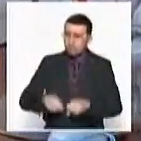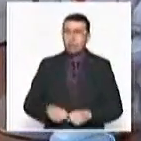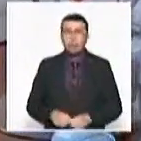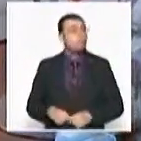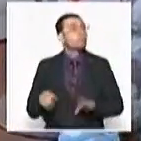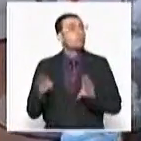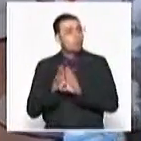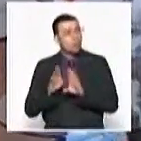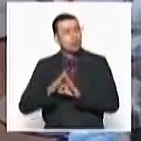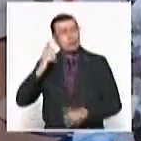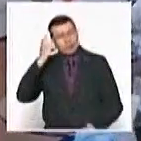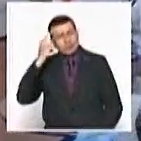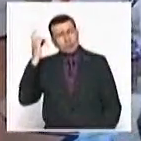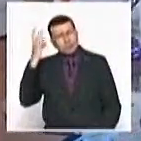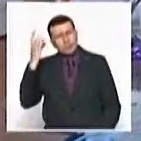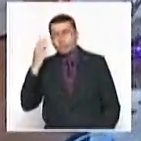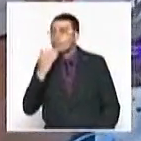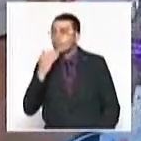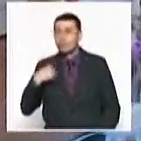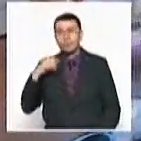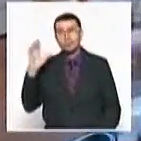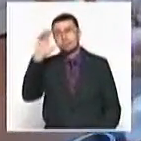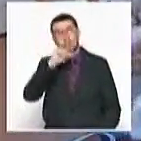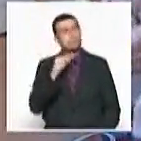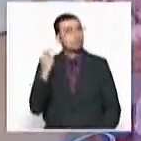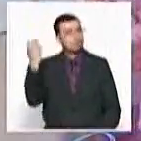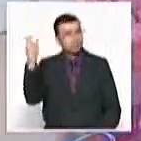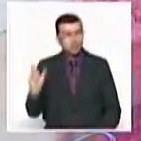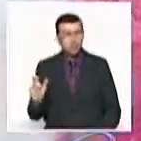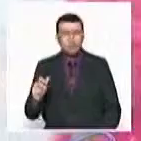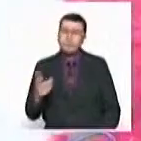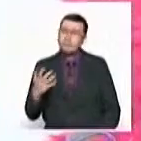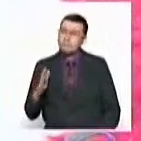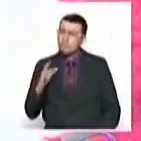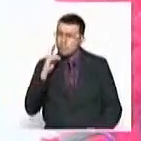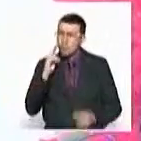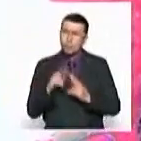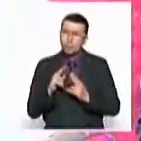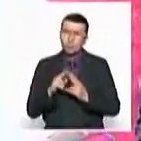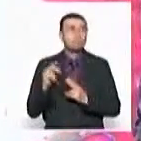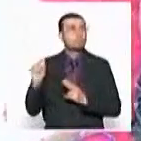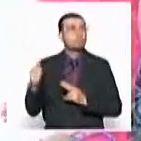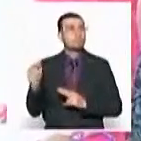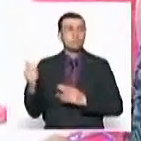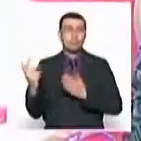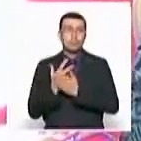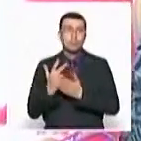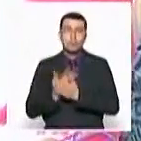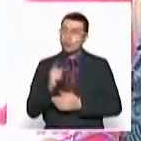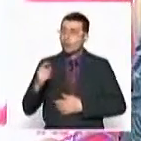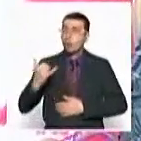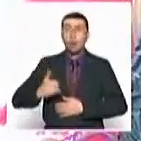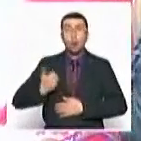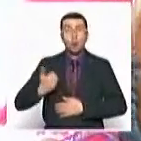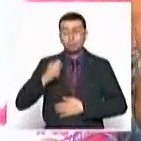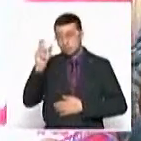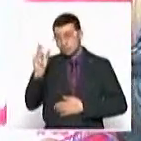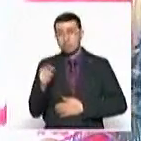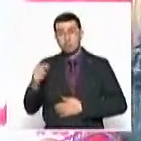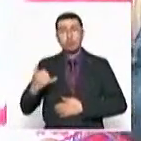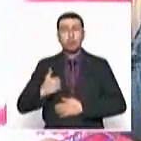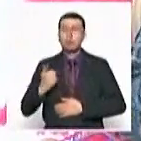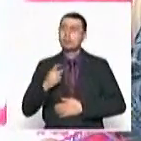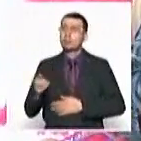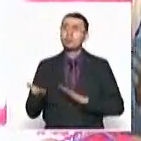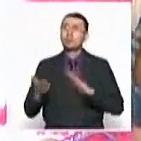cabeza. Me acuerdo esta semana precisamente de alguien más o menos conocido, pero sí me referenciaron, muy joven la persona que se murió de un dolor de